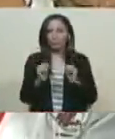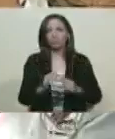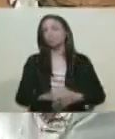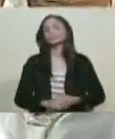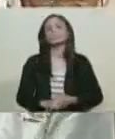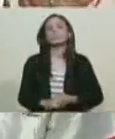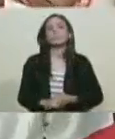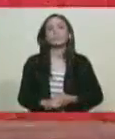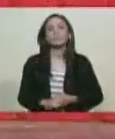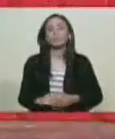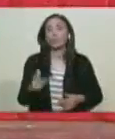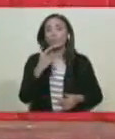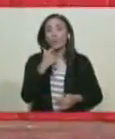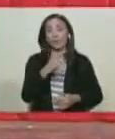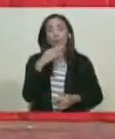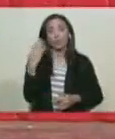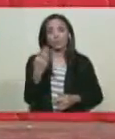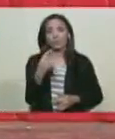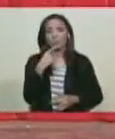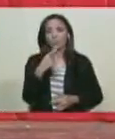Por eso yo les digo,